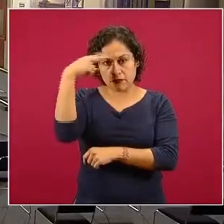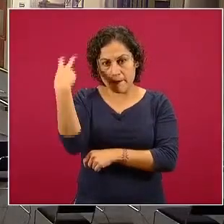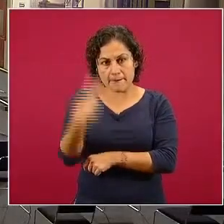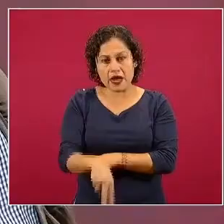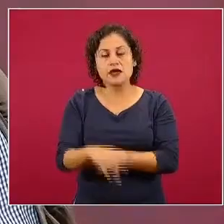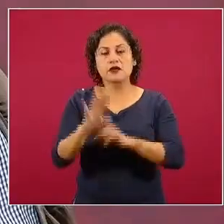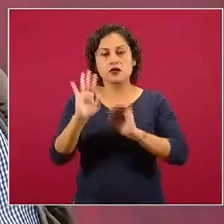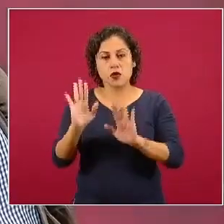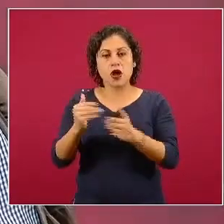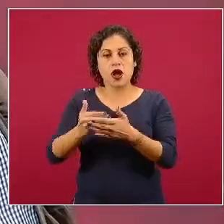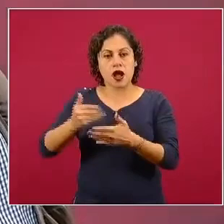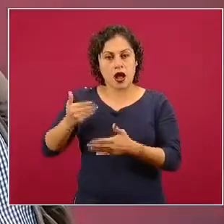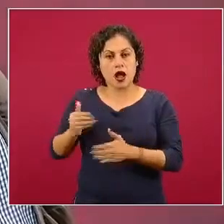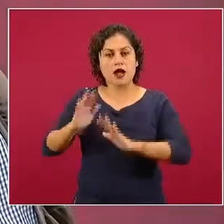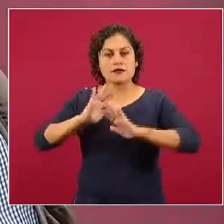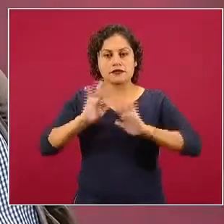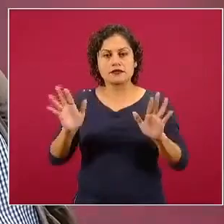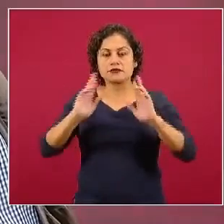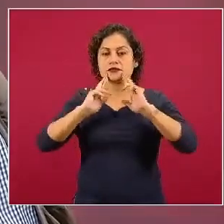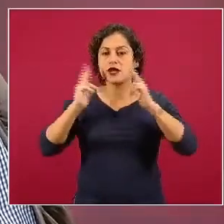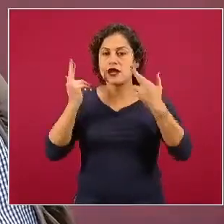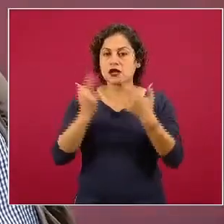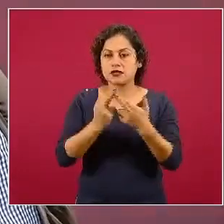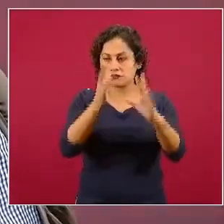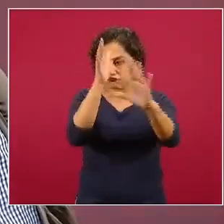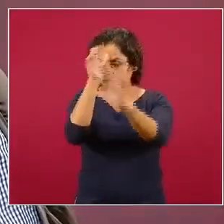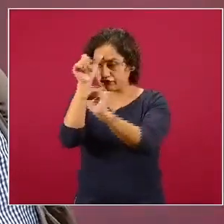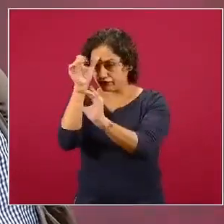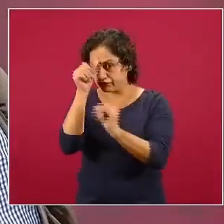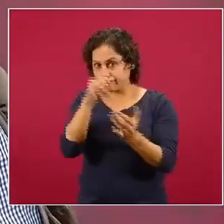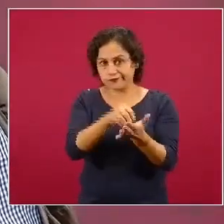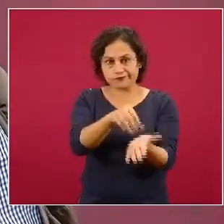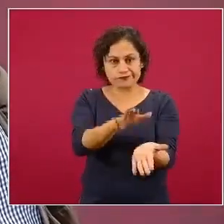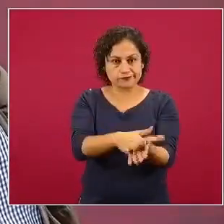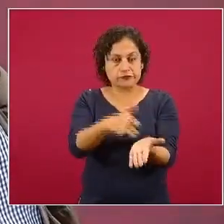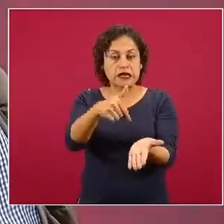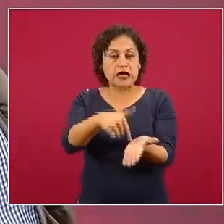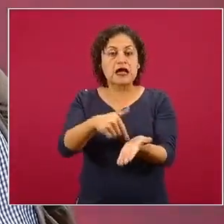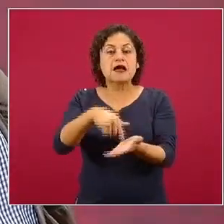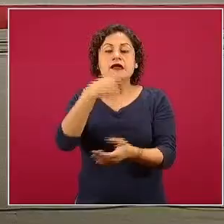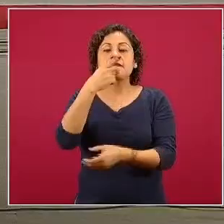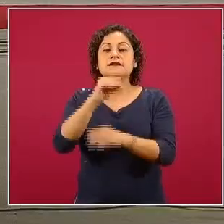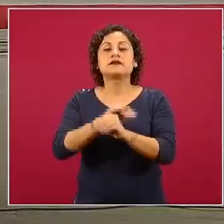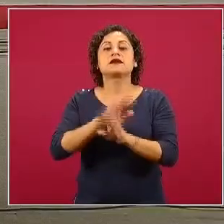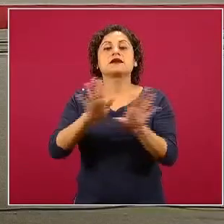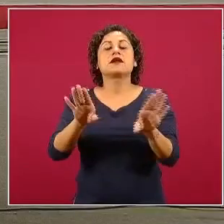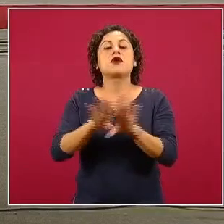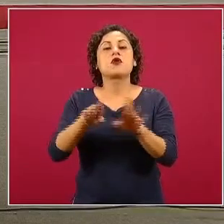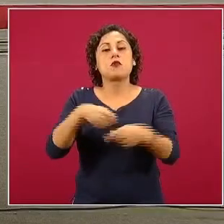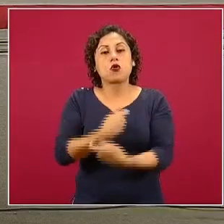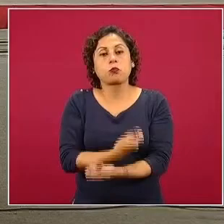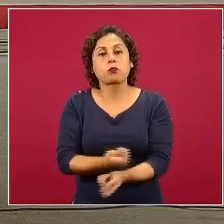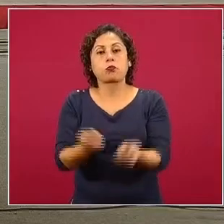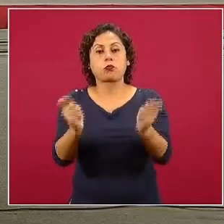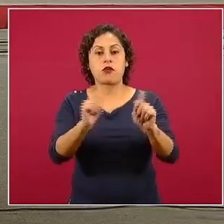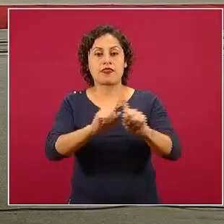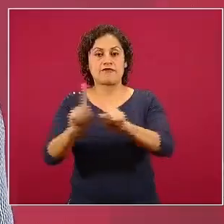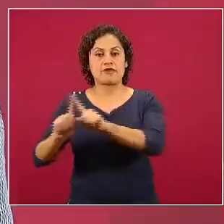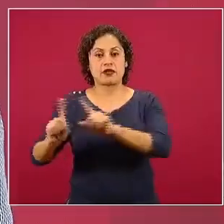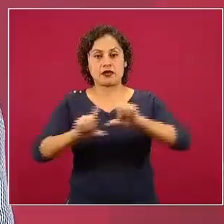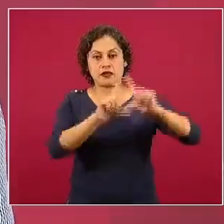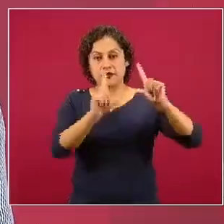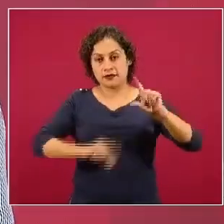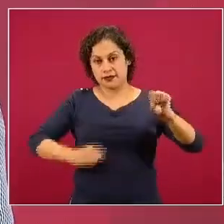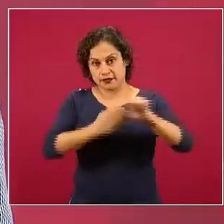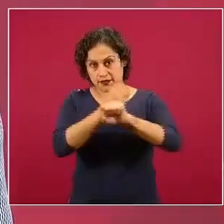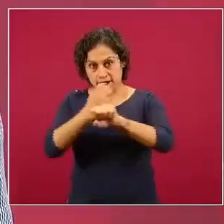mexicano, se llevaron a cabo ya las reuniones precisamente para definir la distribución a las entidades federativas